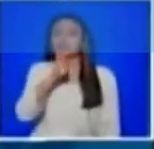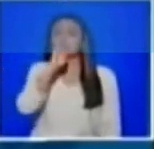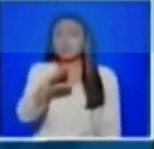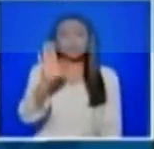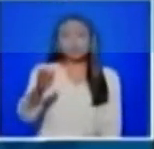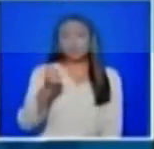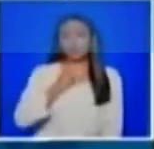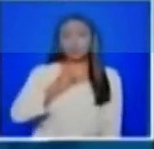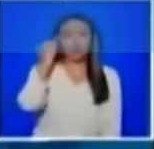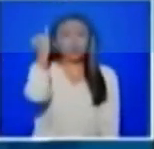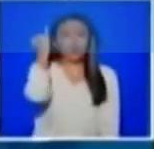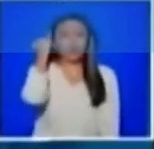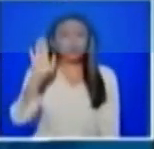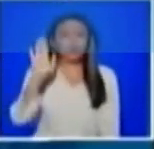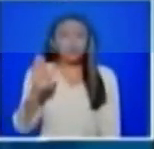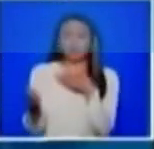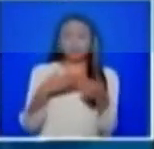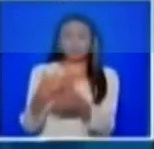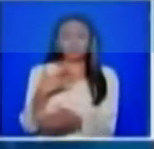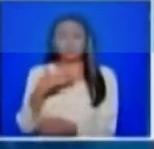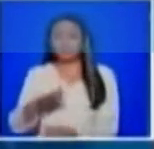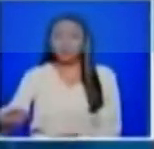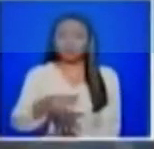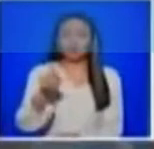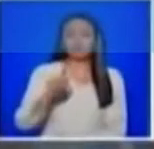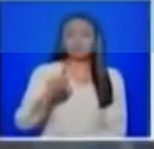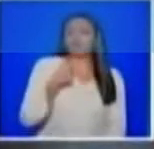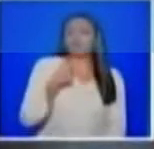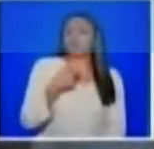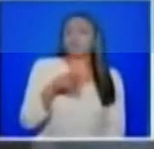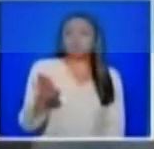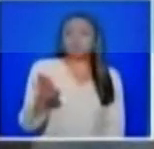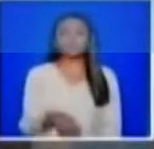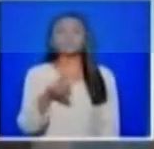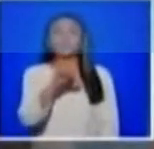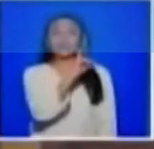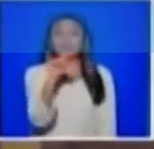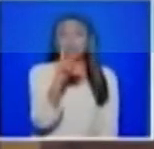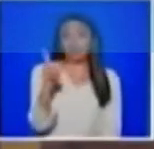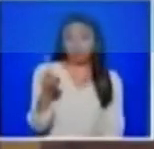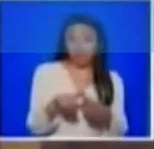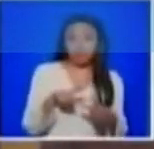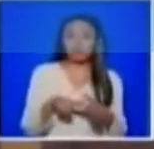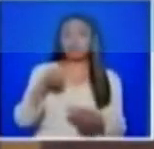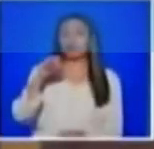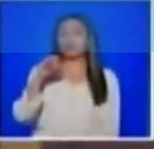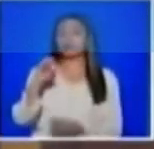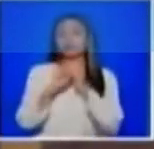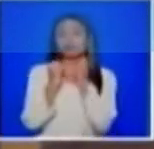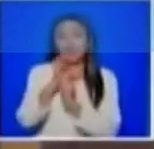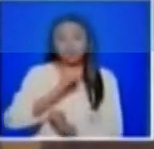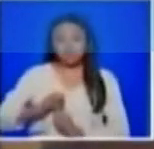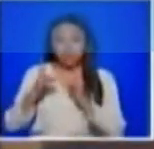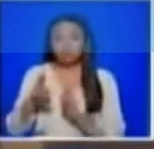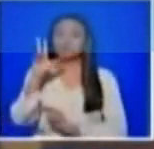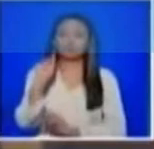por encima de cualquier sentimiento de las bases. El ala orgánica de Izquierda Democrática y el Partido Social Cristiano no apoyaron la destitución